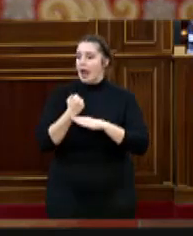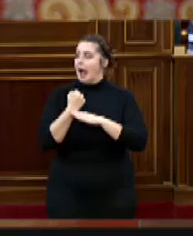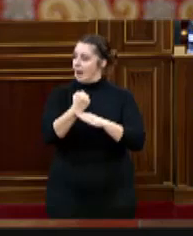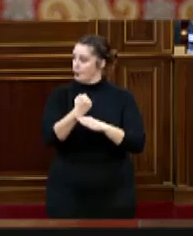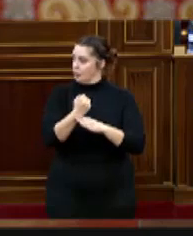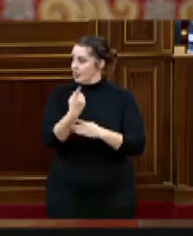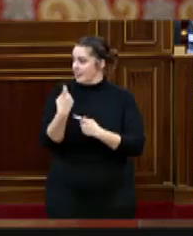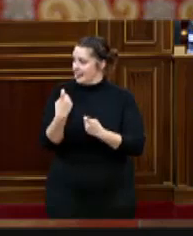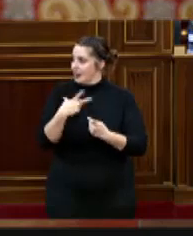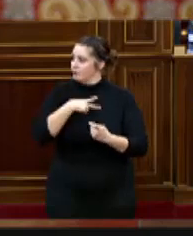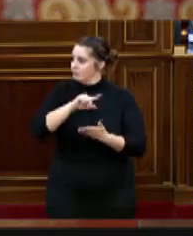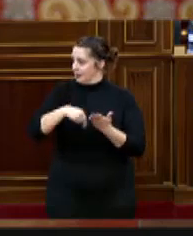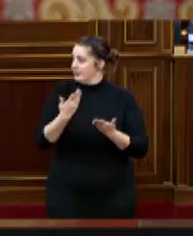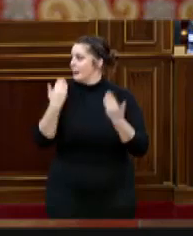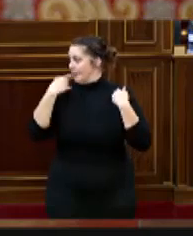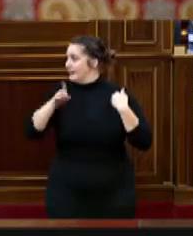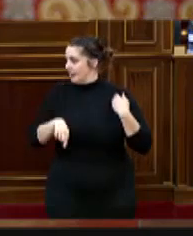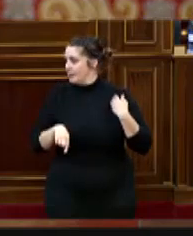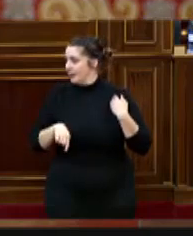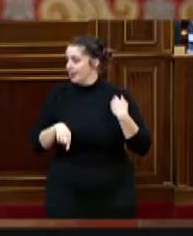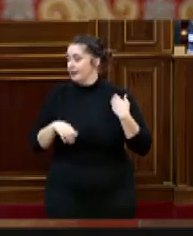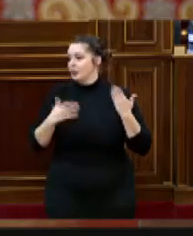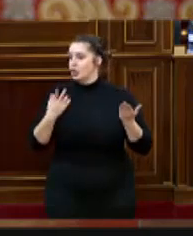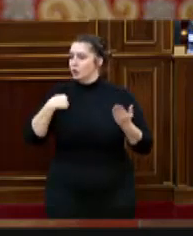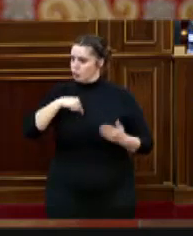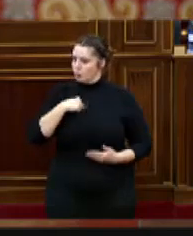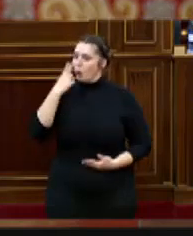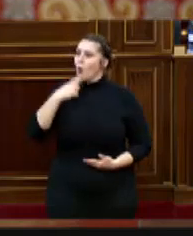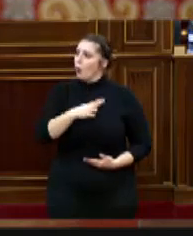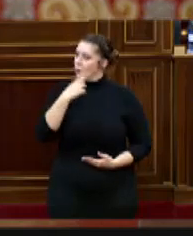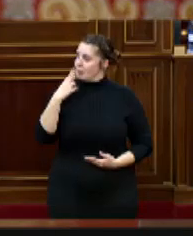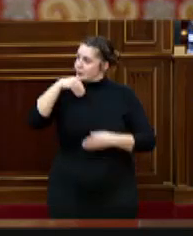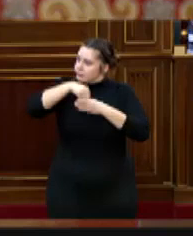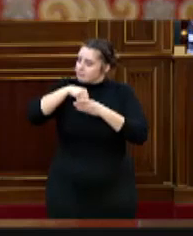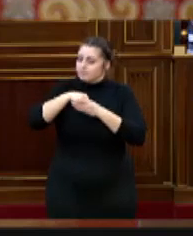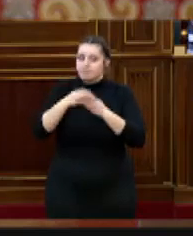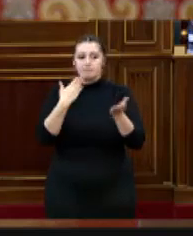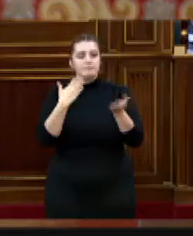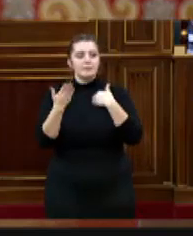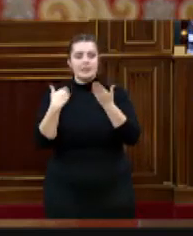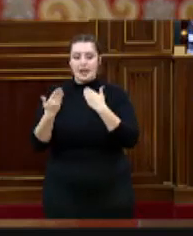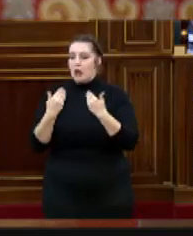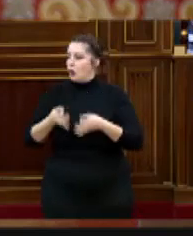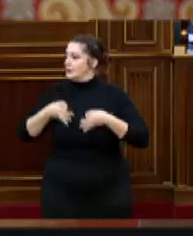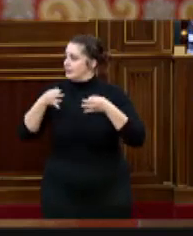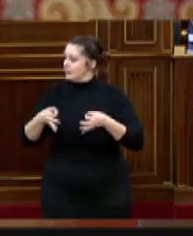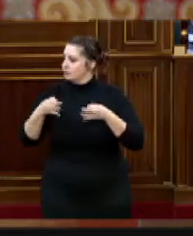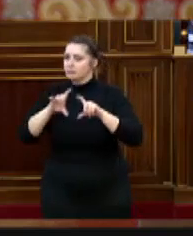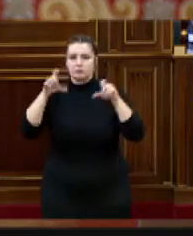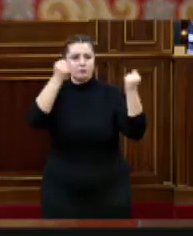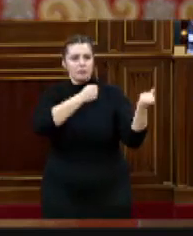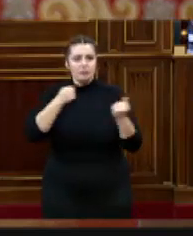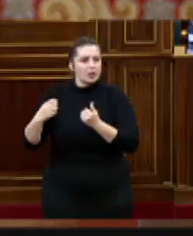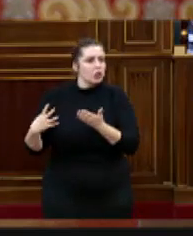voluntarios Y en este sentido también nuestro compromiso implica un diálogo constante con todas las entidades